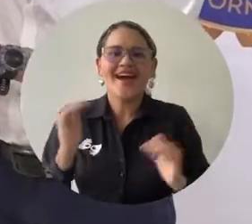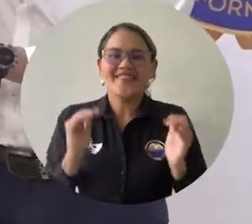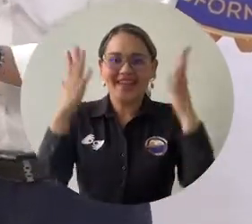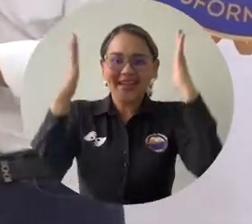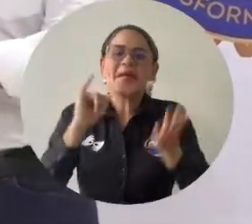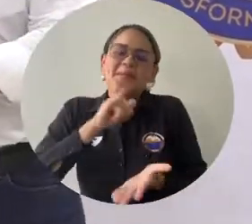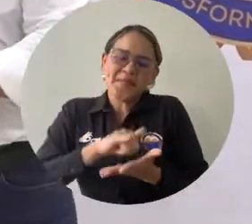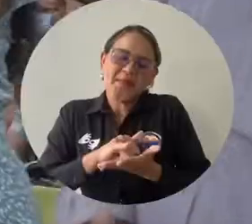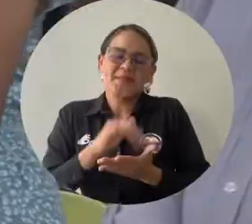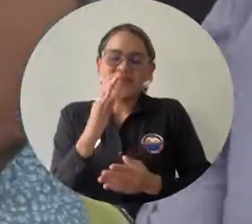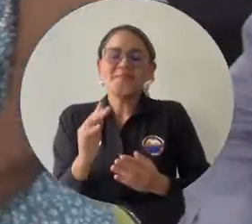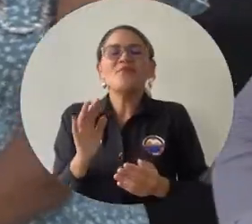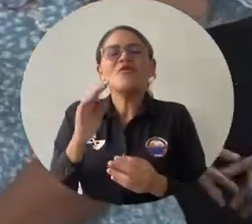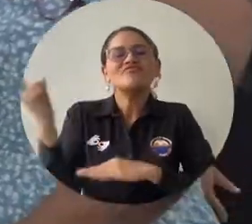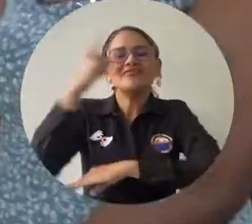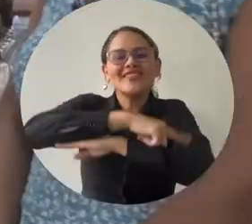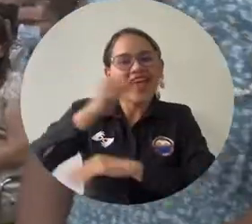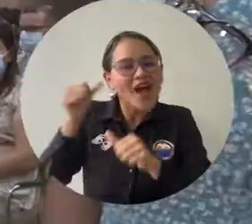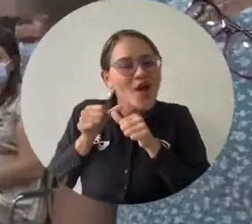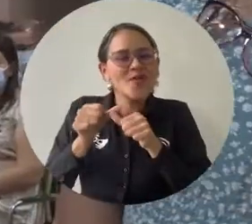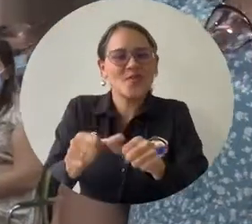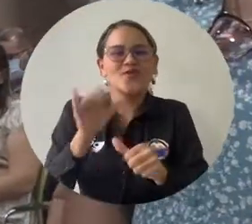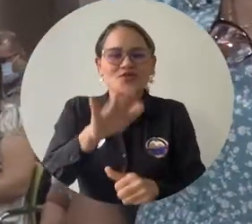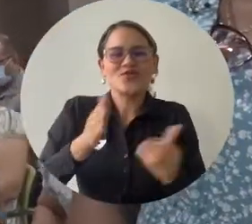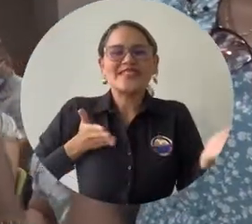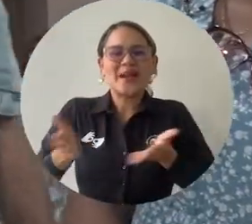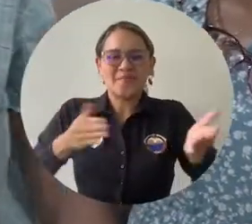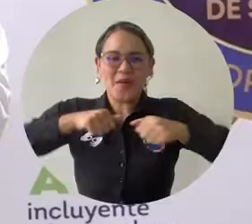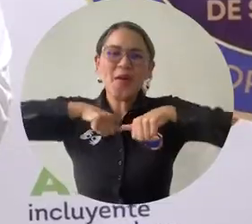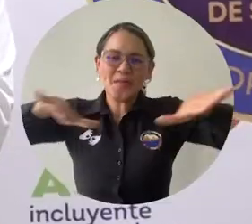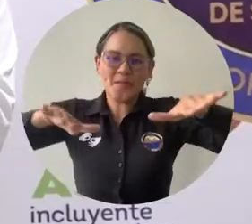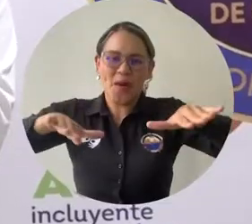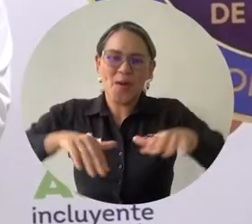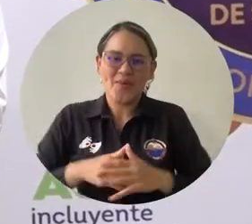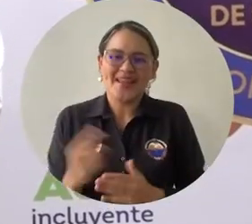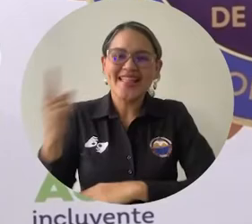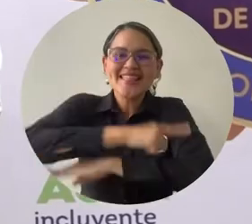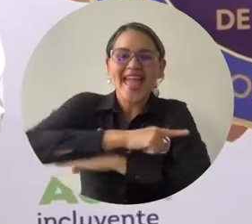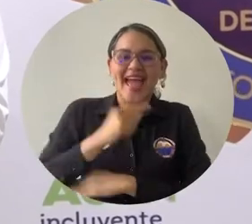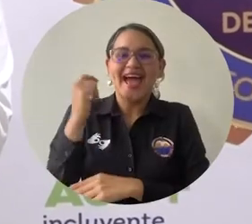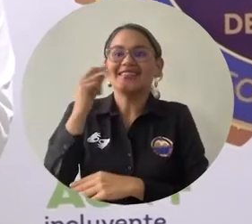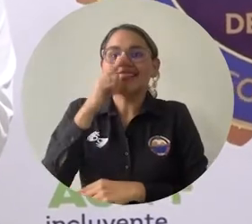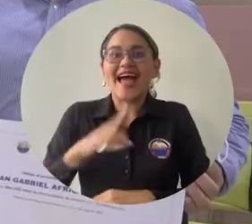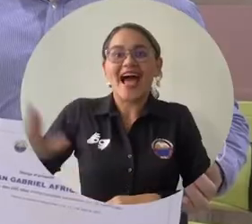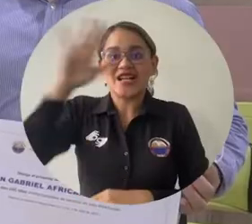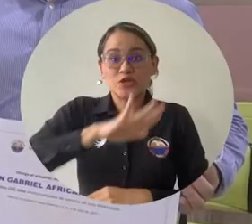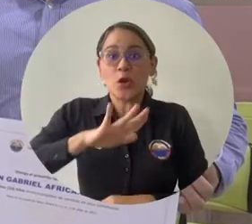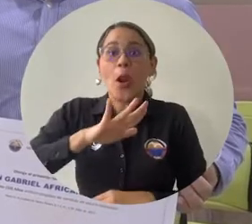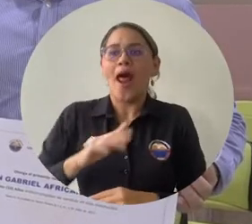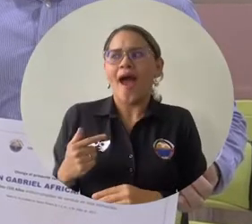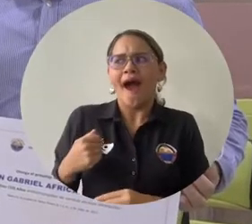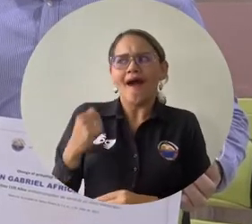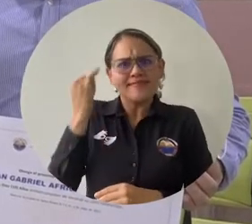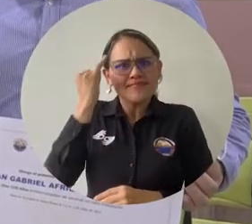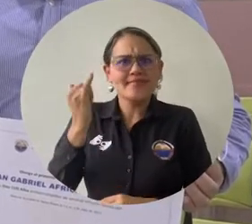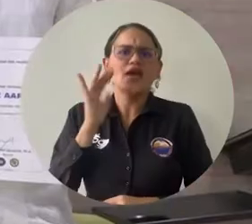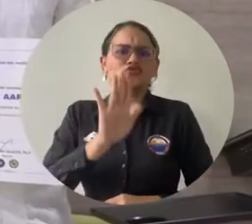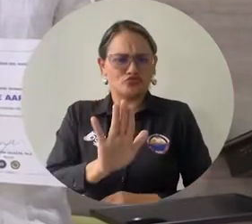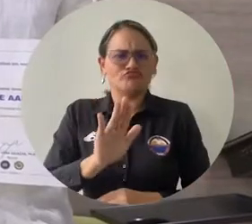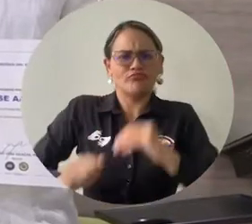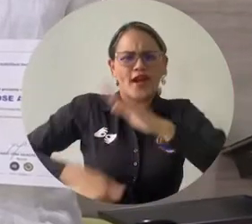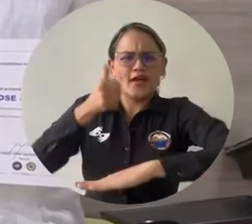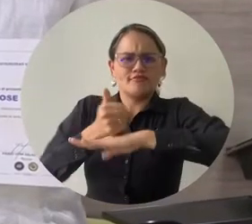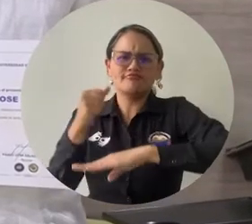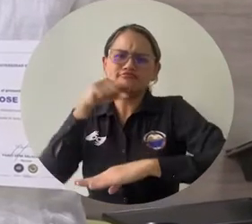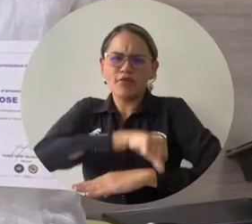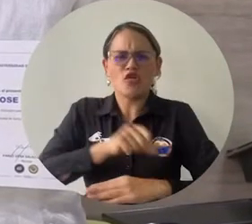se llevó a cabo durante la conmemoración del Día Nacional del Servidor Público y fue presidido por el rector Pablo Vera Salazar, quien quiso agradecer la entrega y